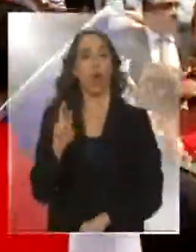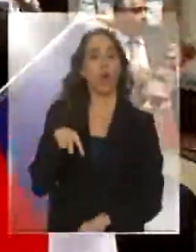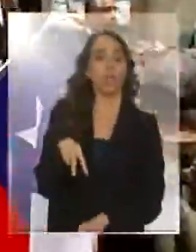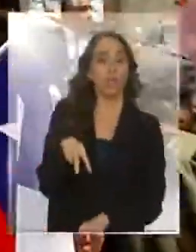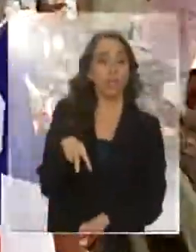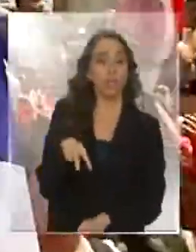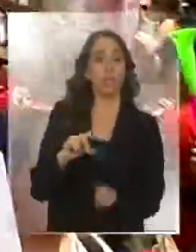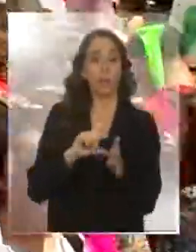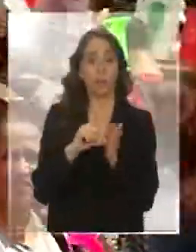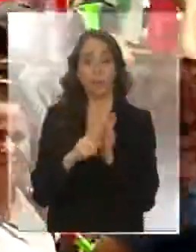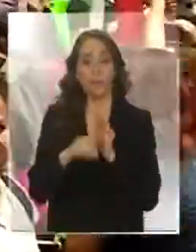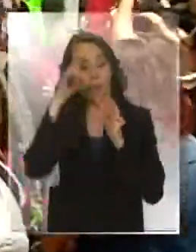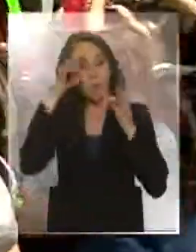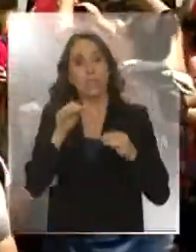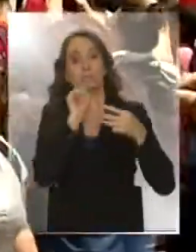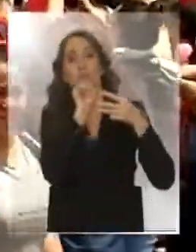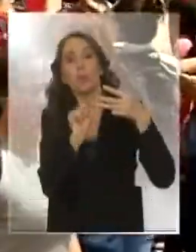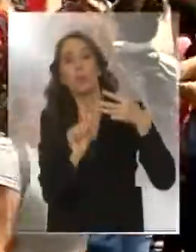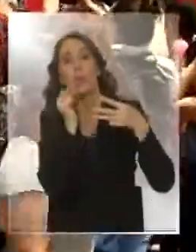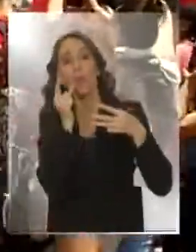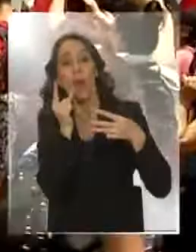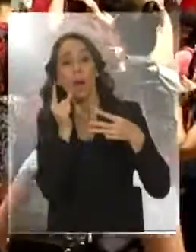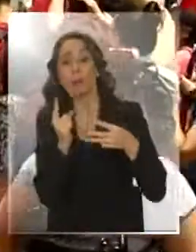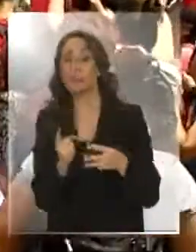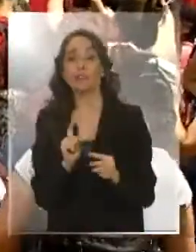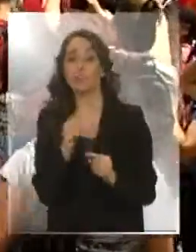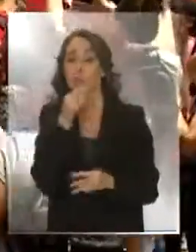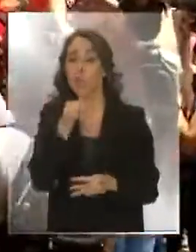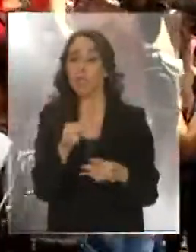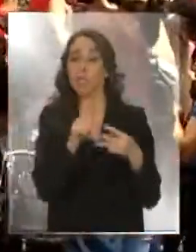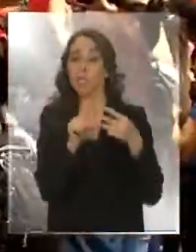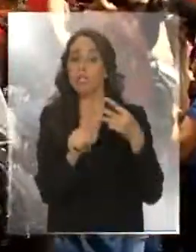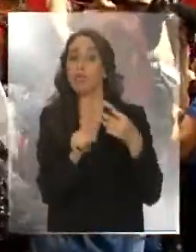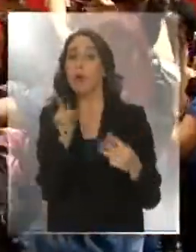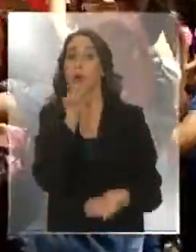Pese a la demora en la definición, hoy parece no estar dicha la última palabra.